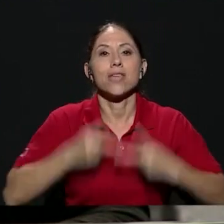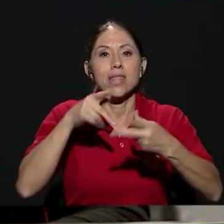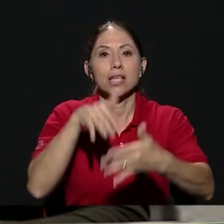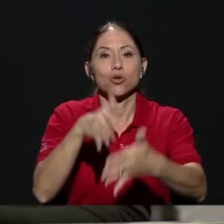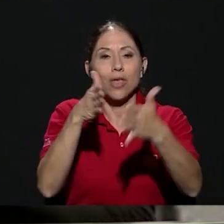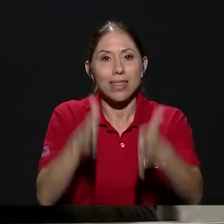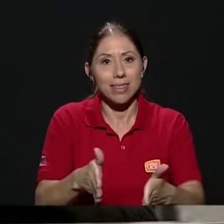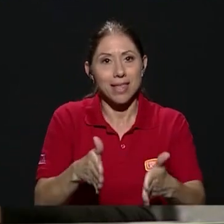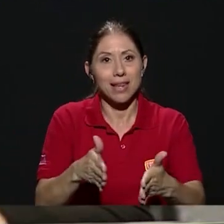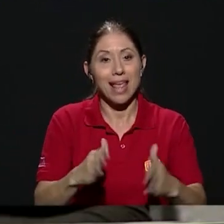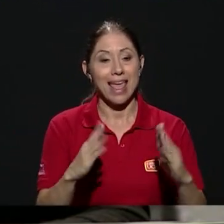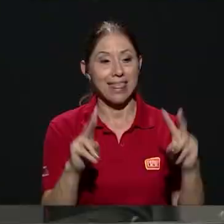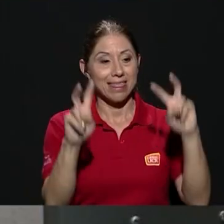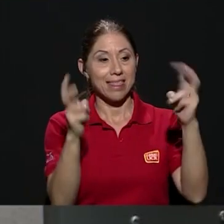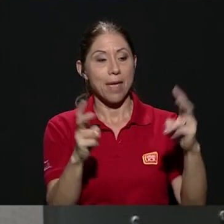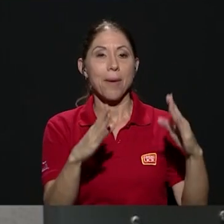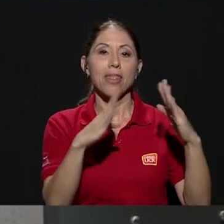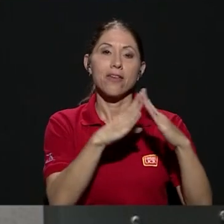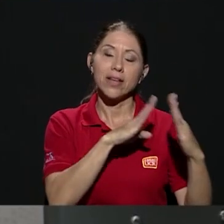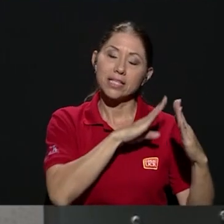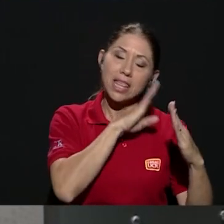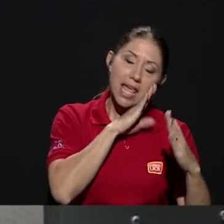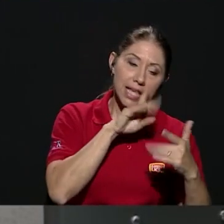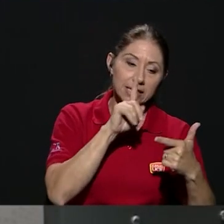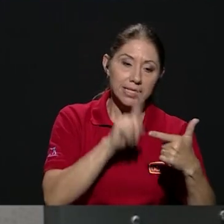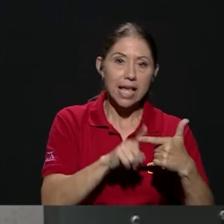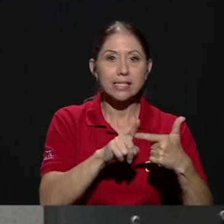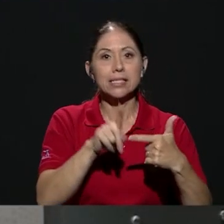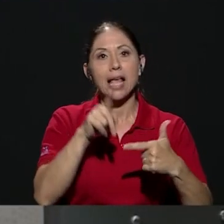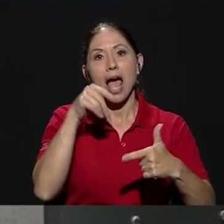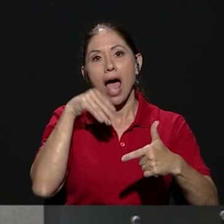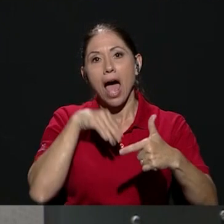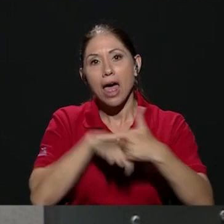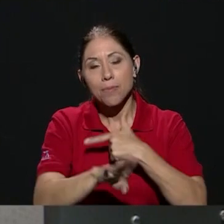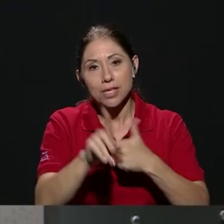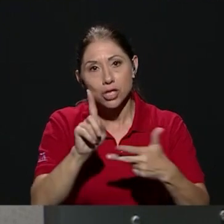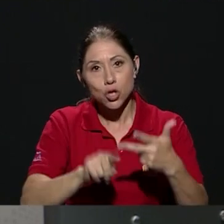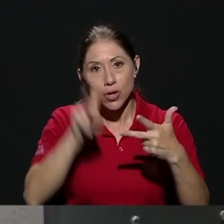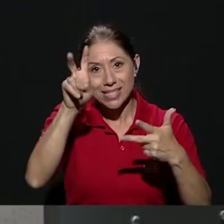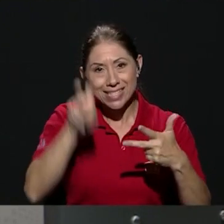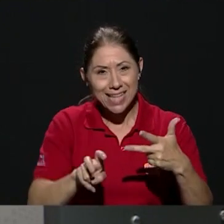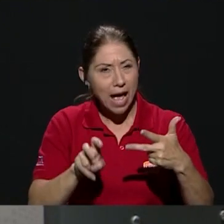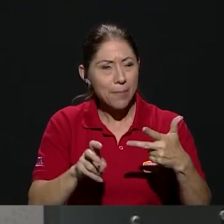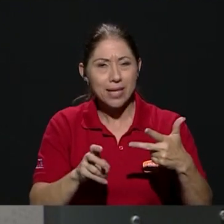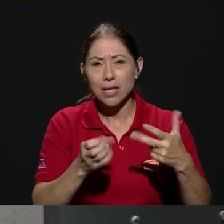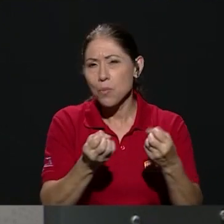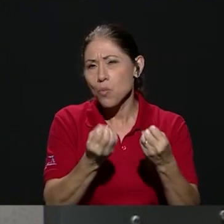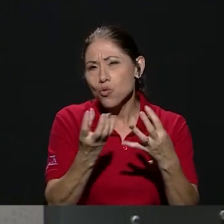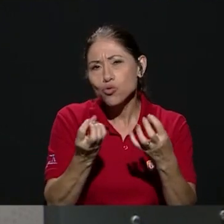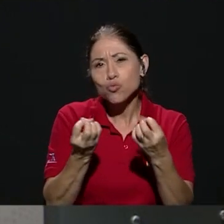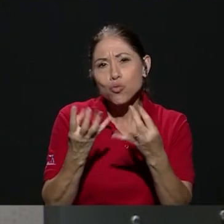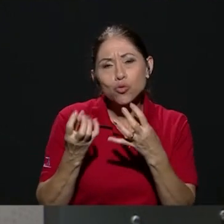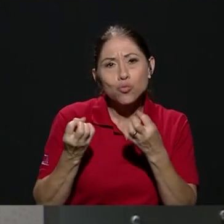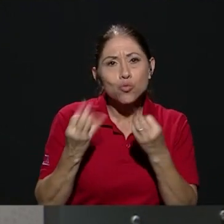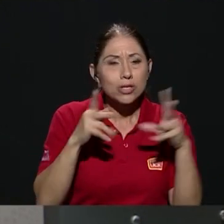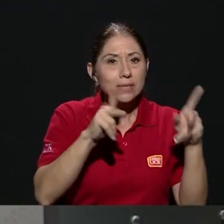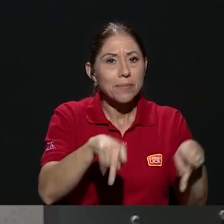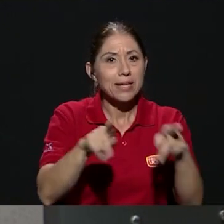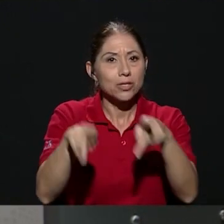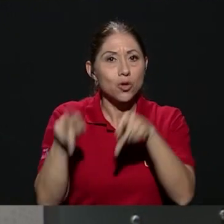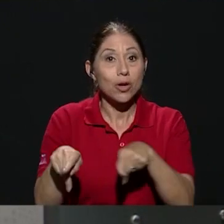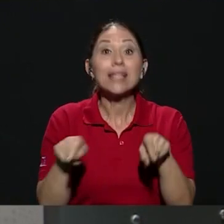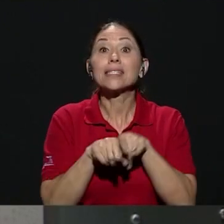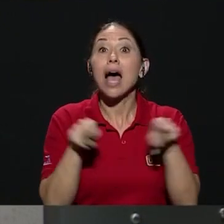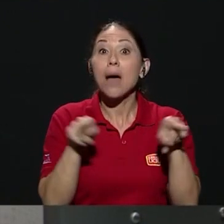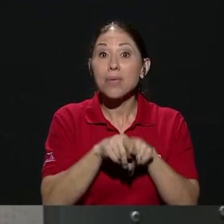Estudiantil, ¿verdad? El área de residencias, el área de admisiones, el área de examen de admisión. O sea, hay muchas